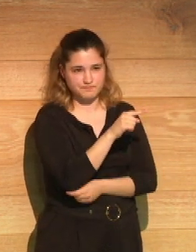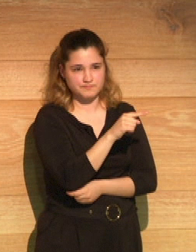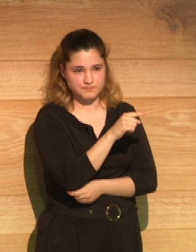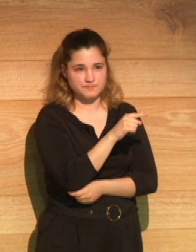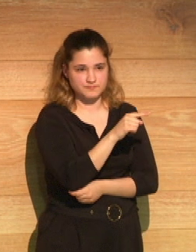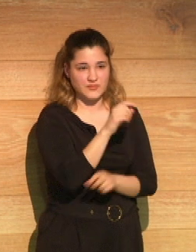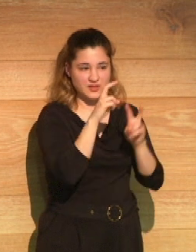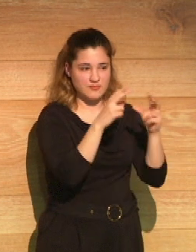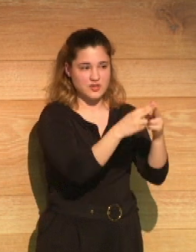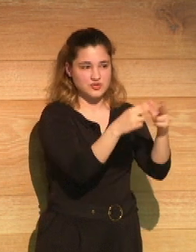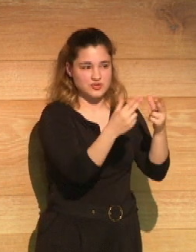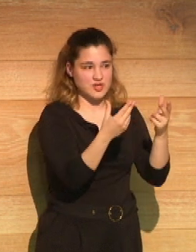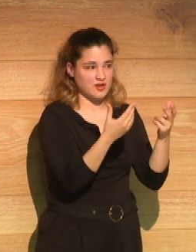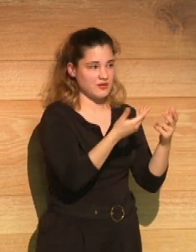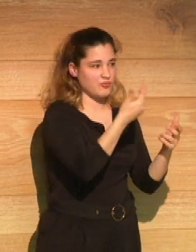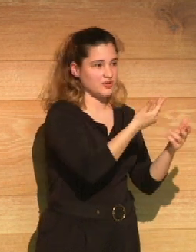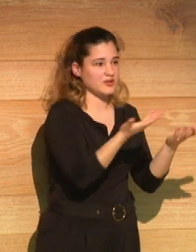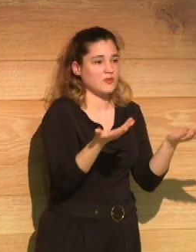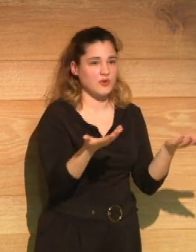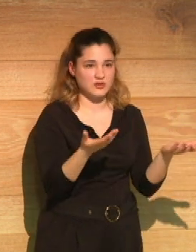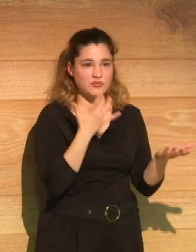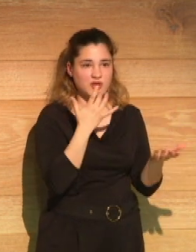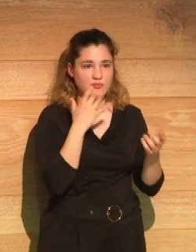temas sociales tan relevantes como por ejemplo